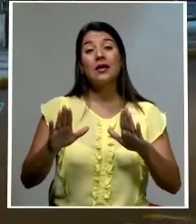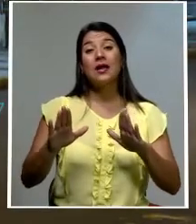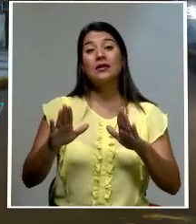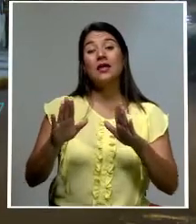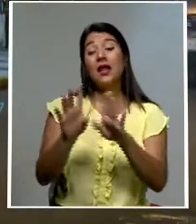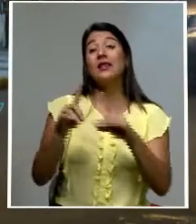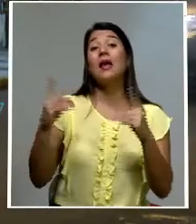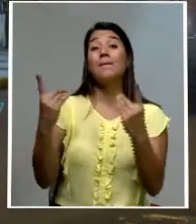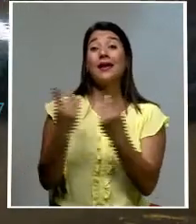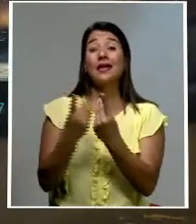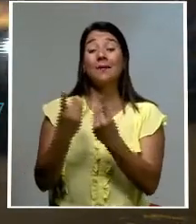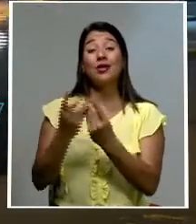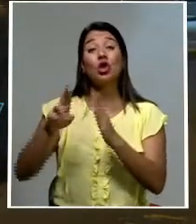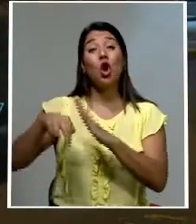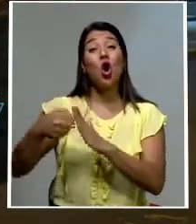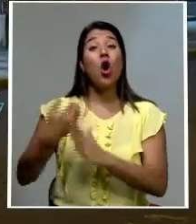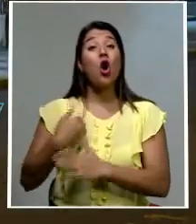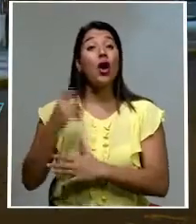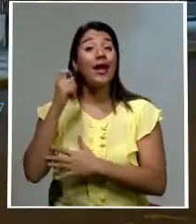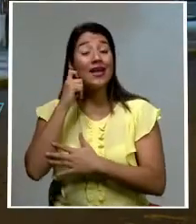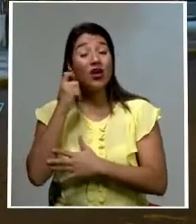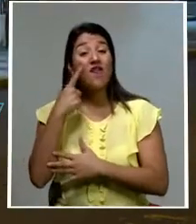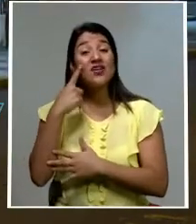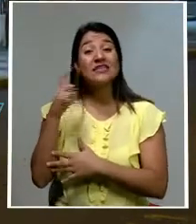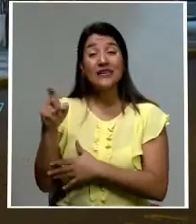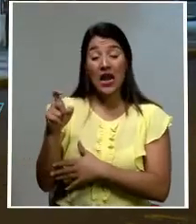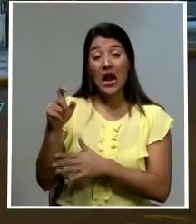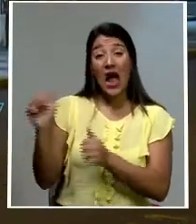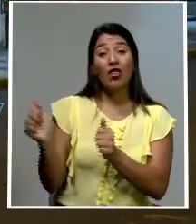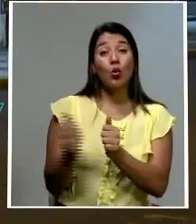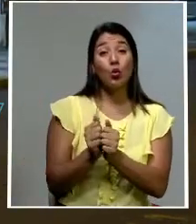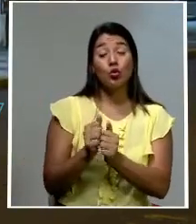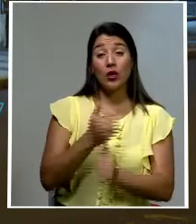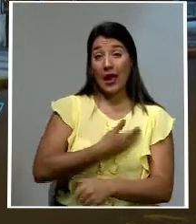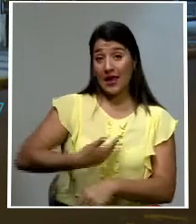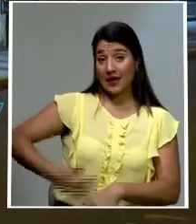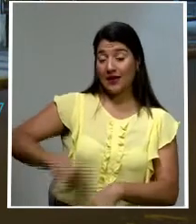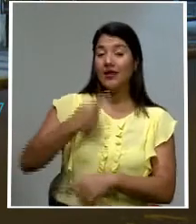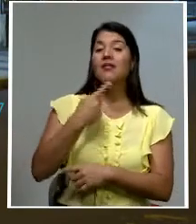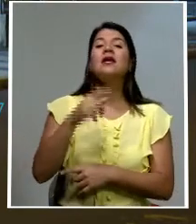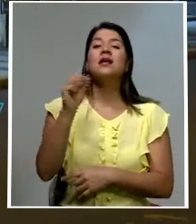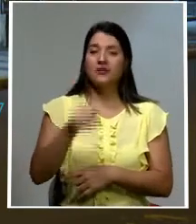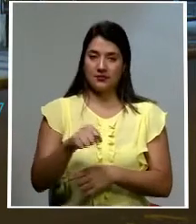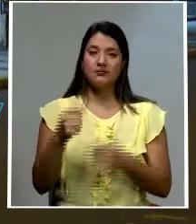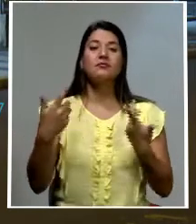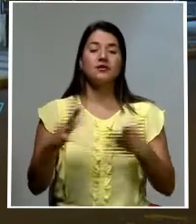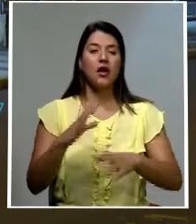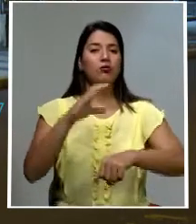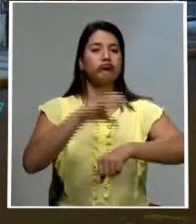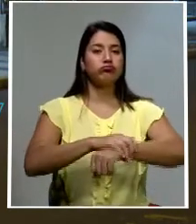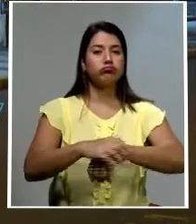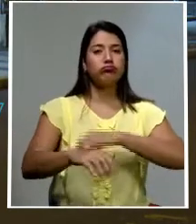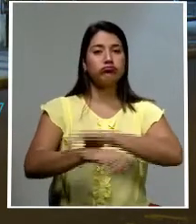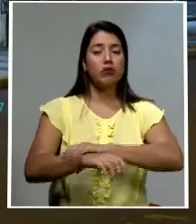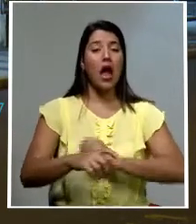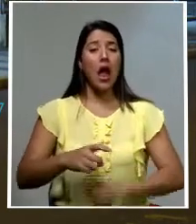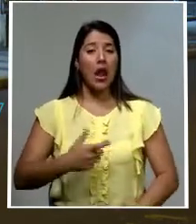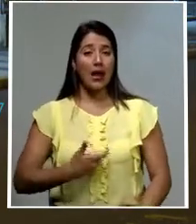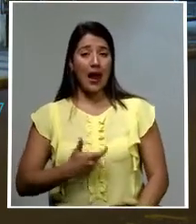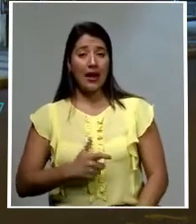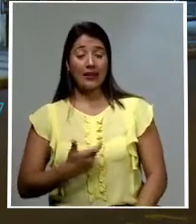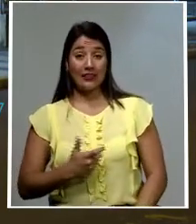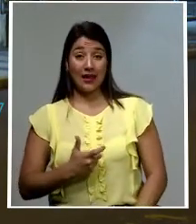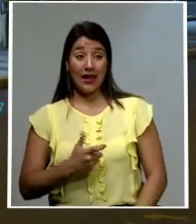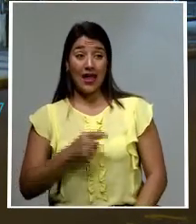Género de la Fiscalía Adjunta de Heredia confirmó la detención del alcalde de la provincia, más bien